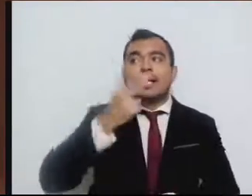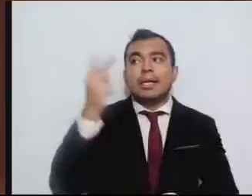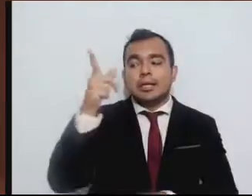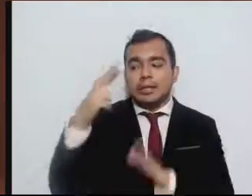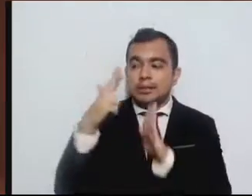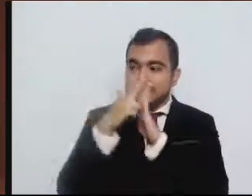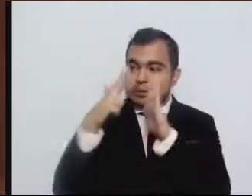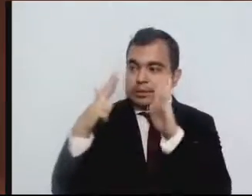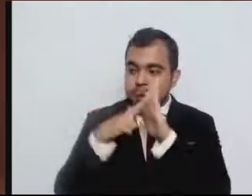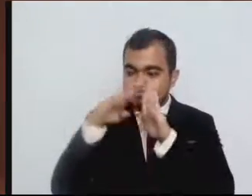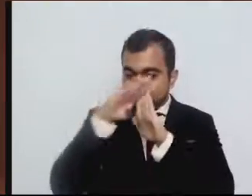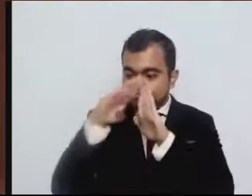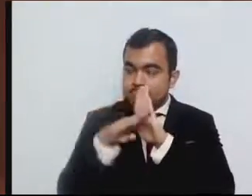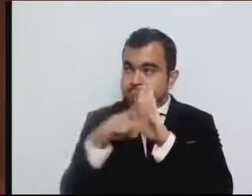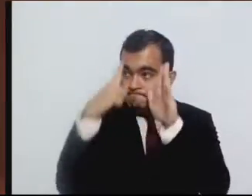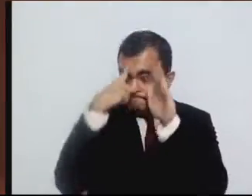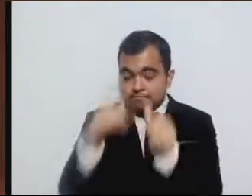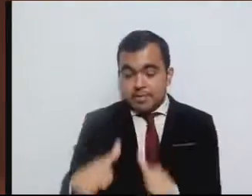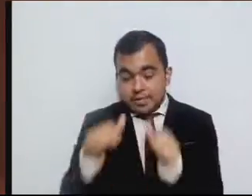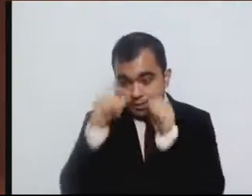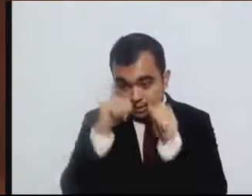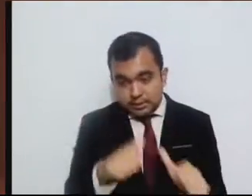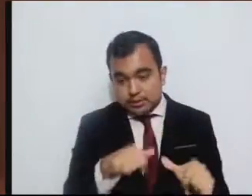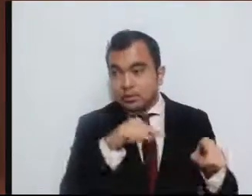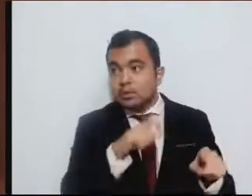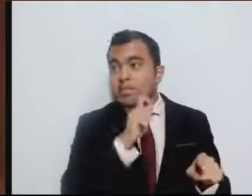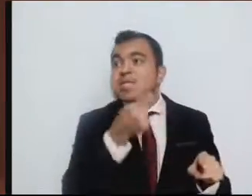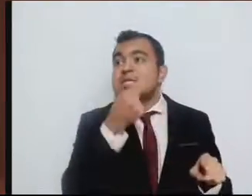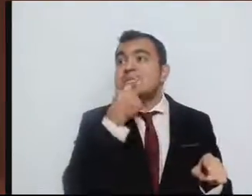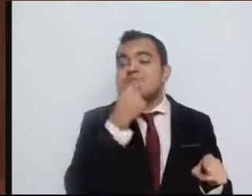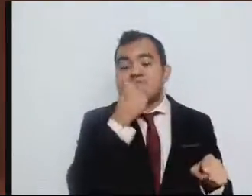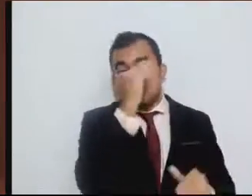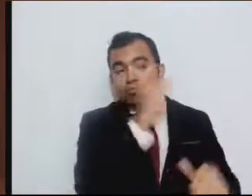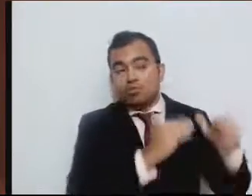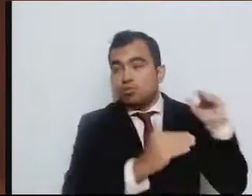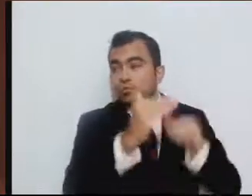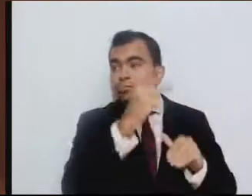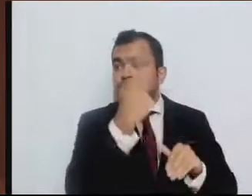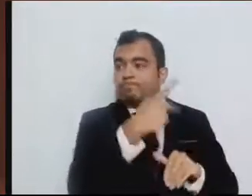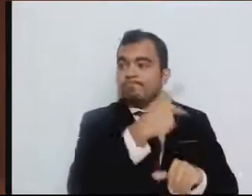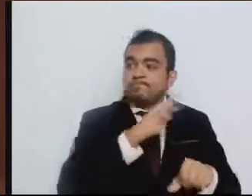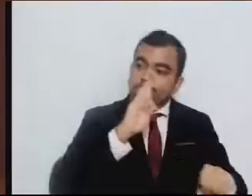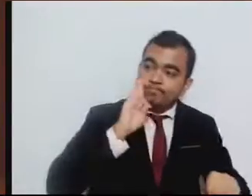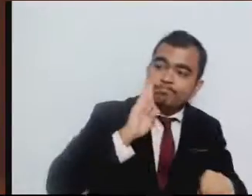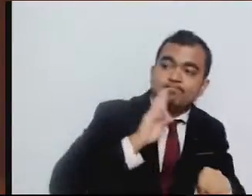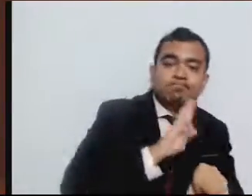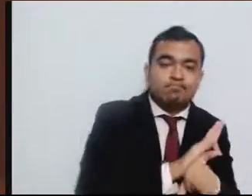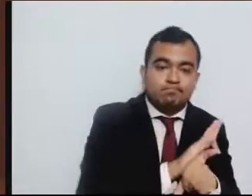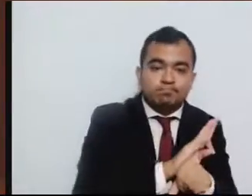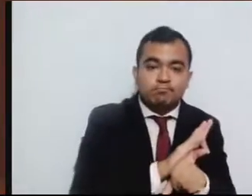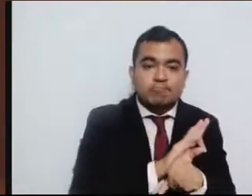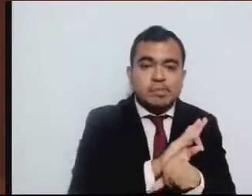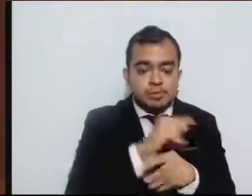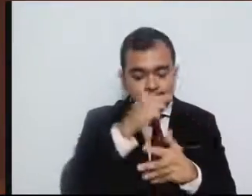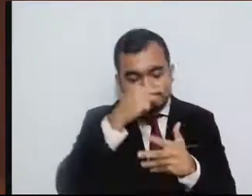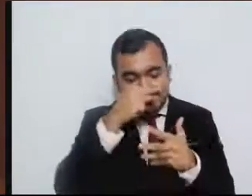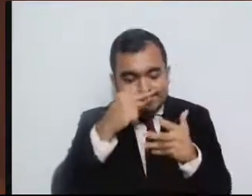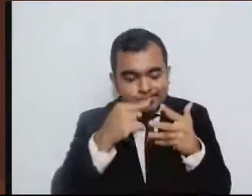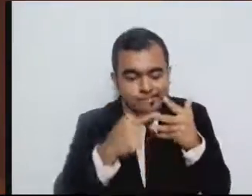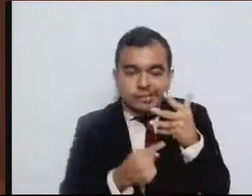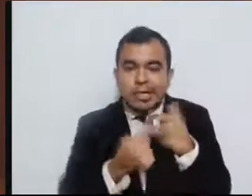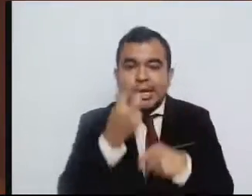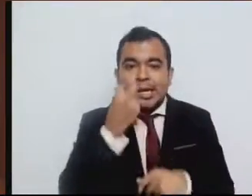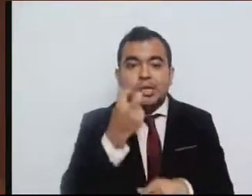lo referente a los intereses superiores del niño o de las niñas, en todas las medidas concernientes a